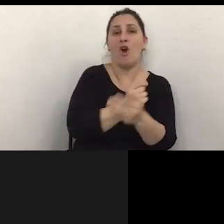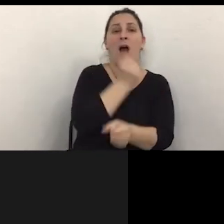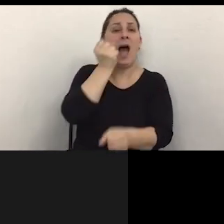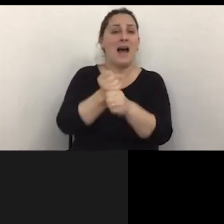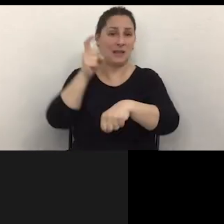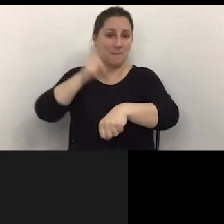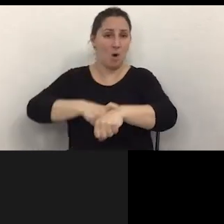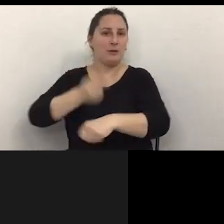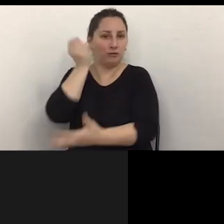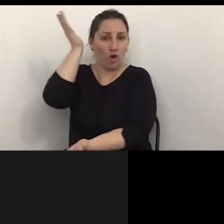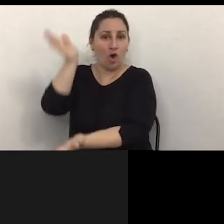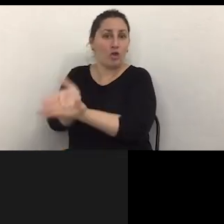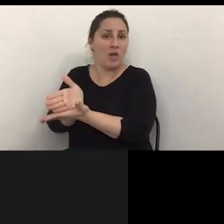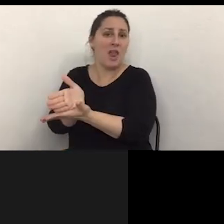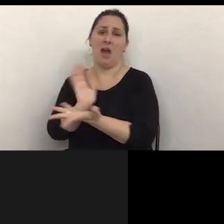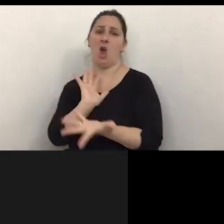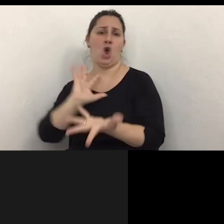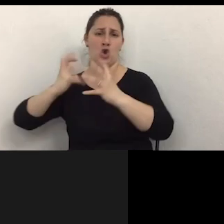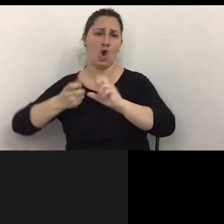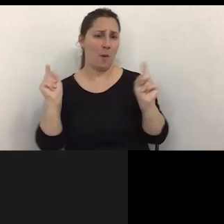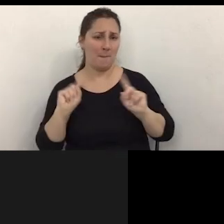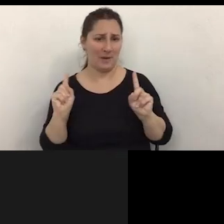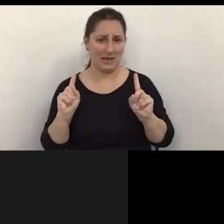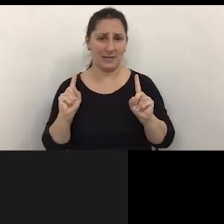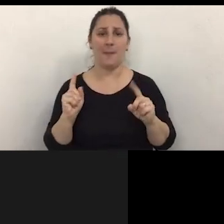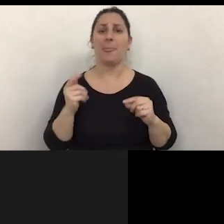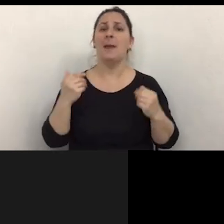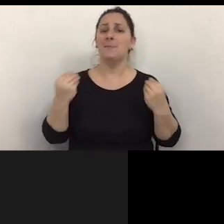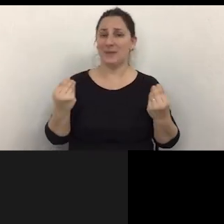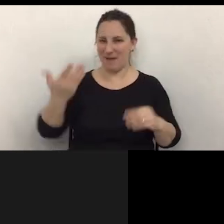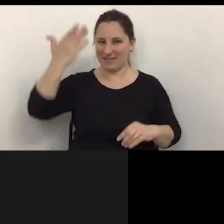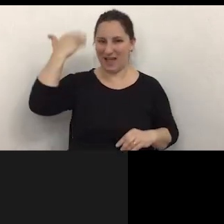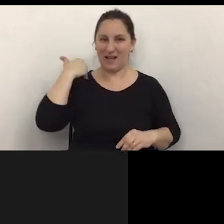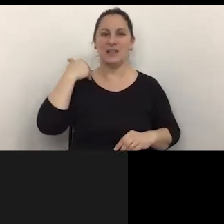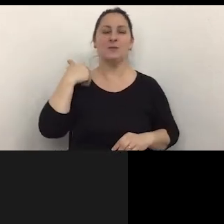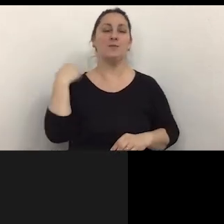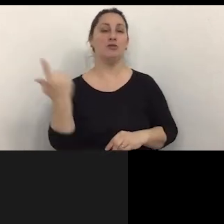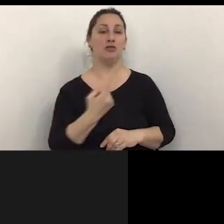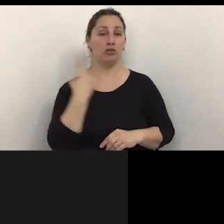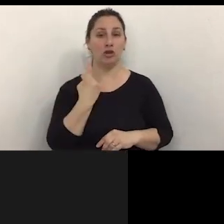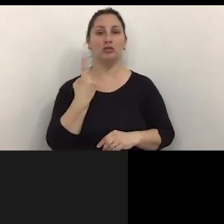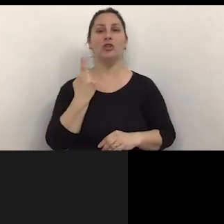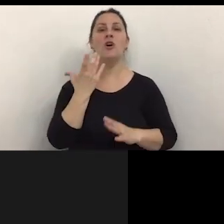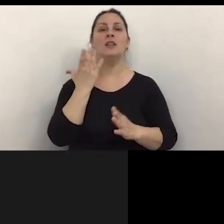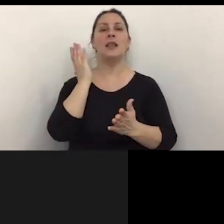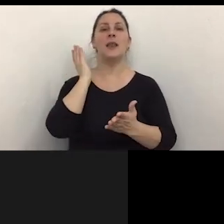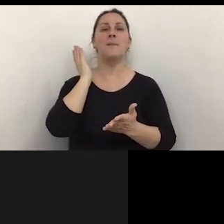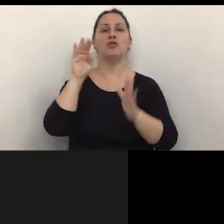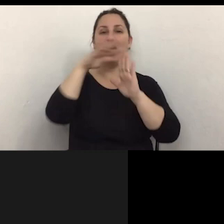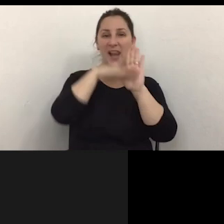afecta. ¿Qué es lo que sucedía? Nosotros tenemos en el régimen penal tributario delitos que en principio no